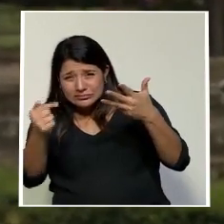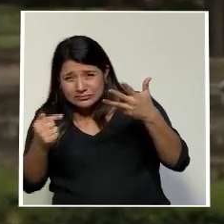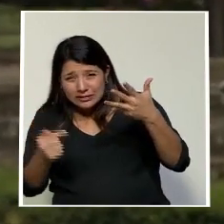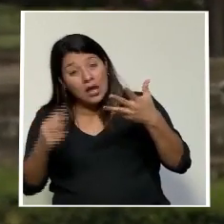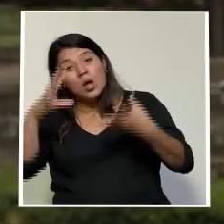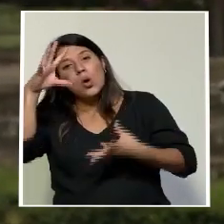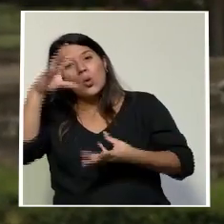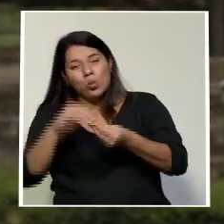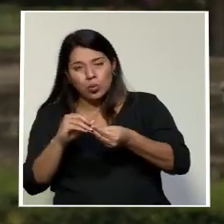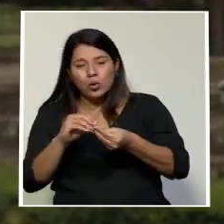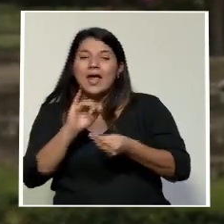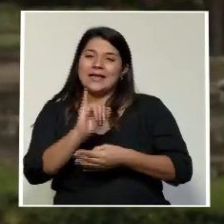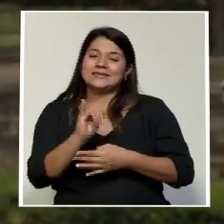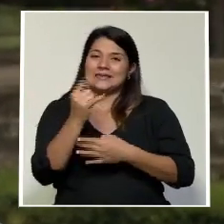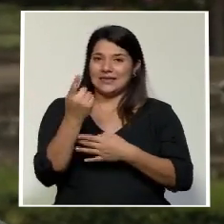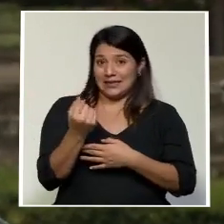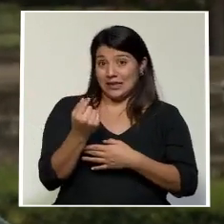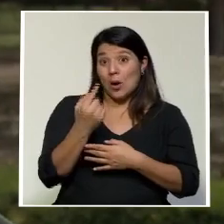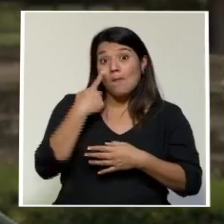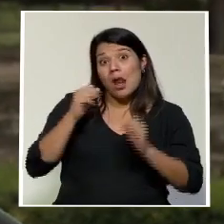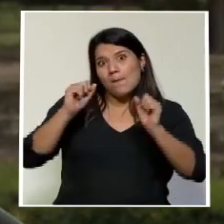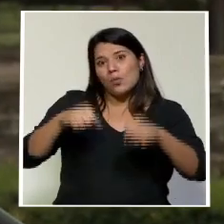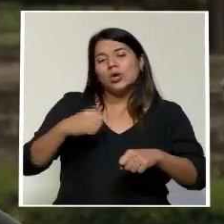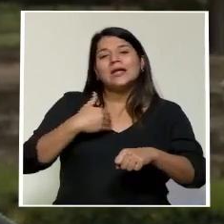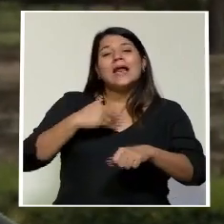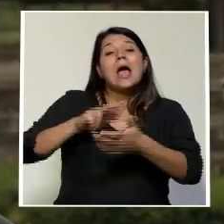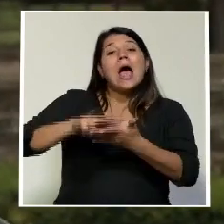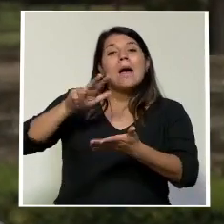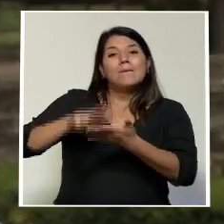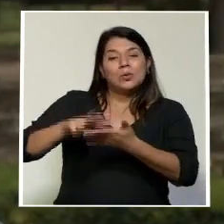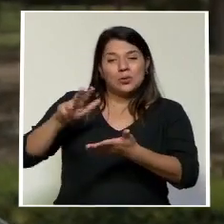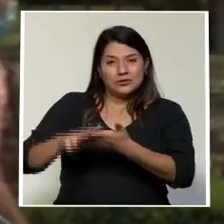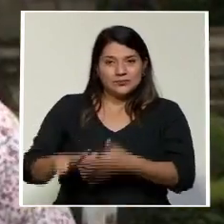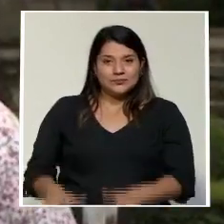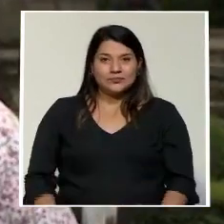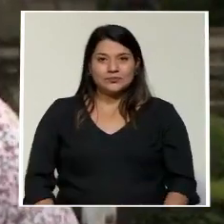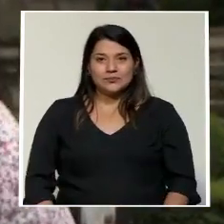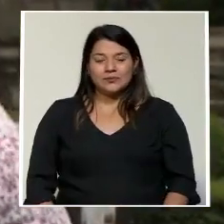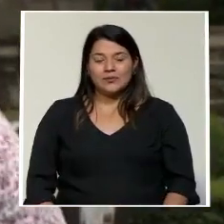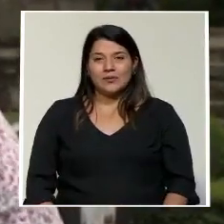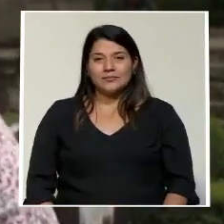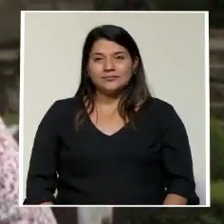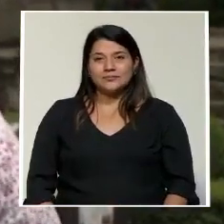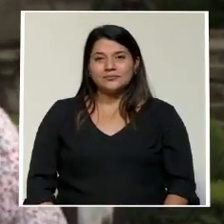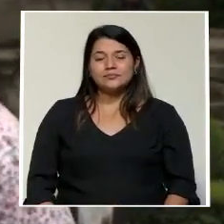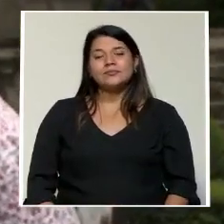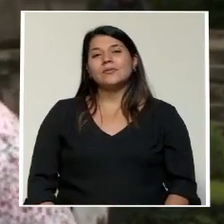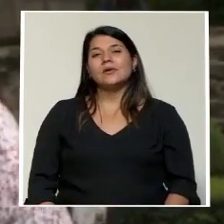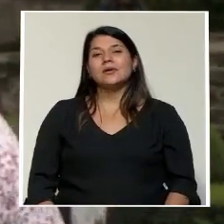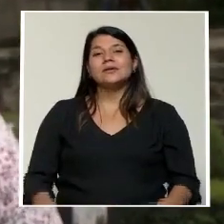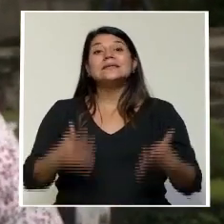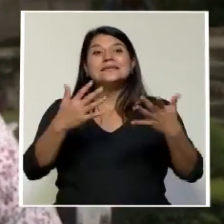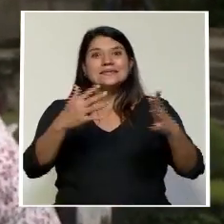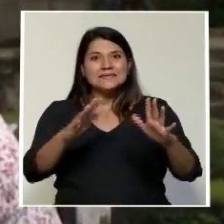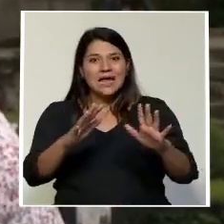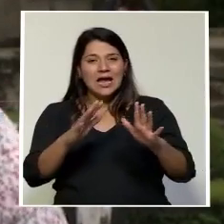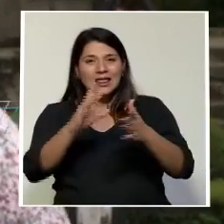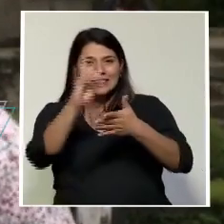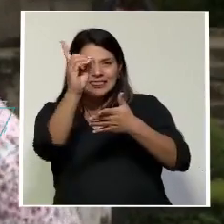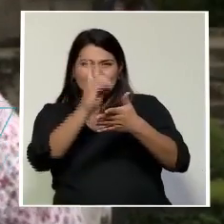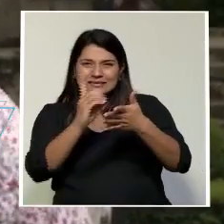aprobaciones que se requieren, obviamente, para construir un monumento de esta magnitud. Está construida y pensada